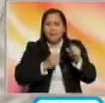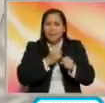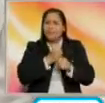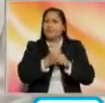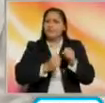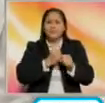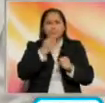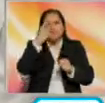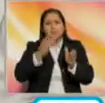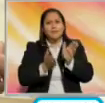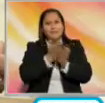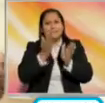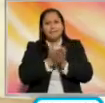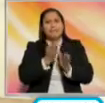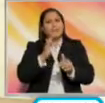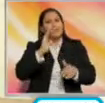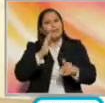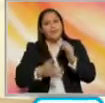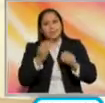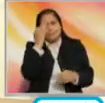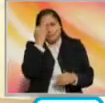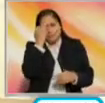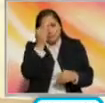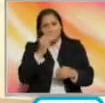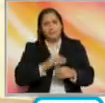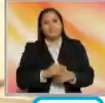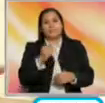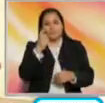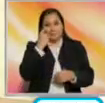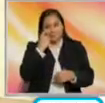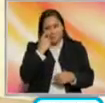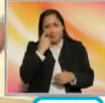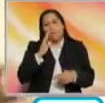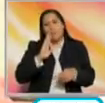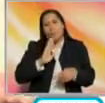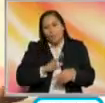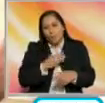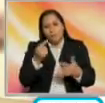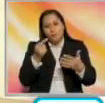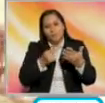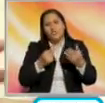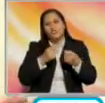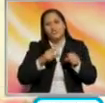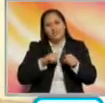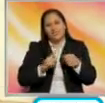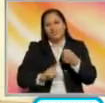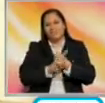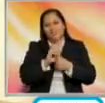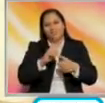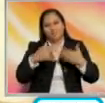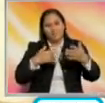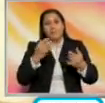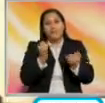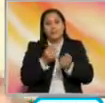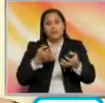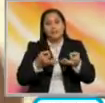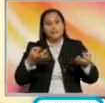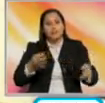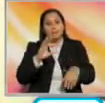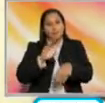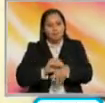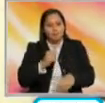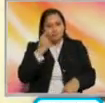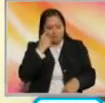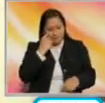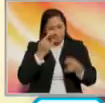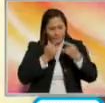que se Muchas construyera. décadas ¿Por qué para tanto? terminarlo. Pues mira, factores Sí. sociales, pero también de subsuelo. Vamos a empezar con un